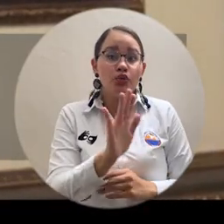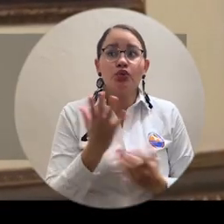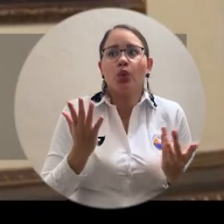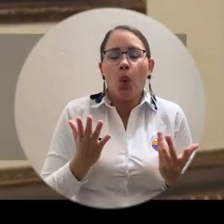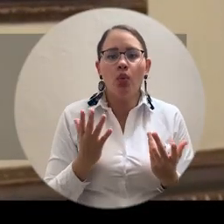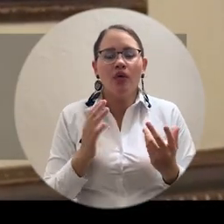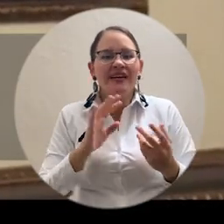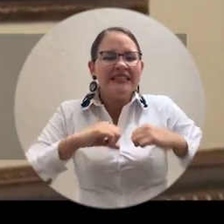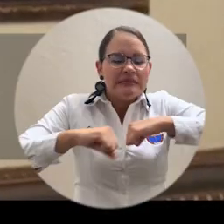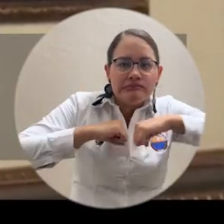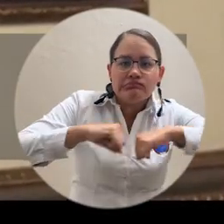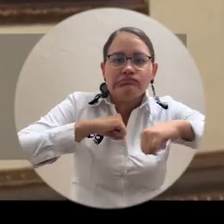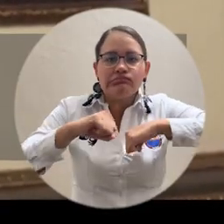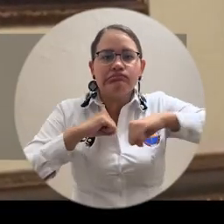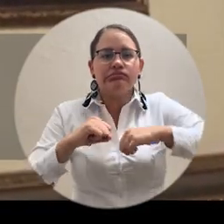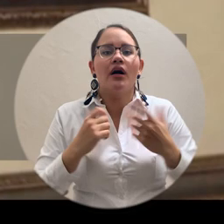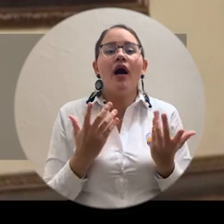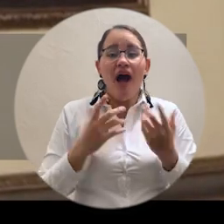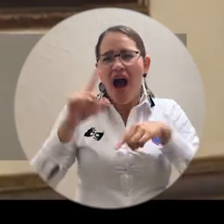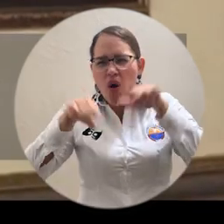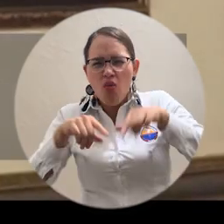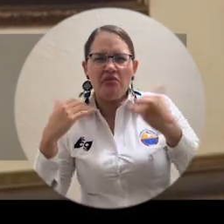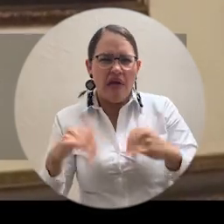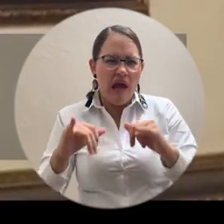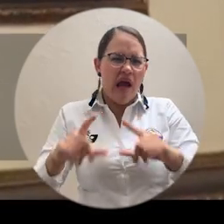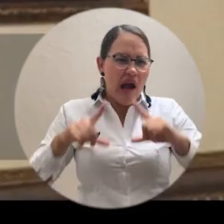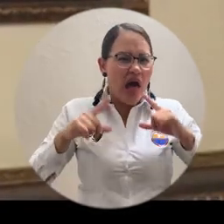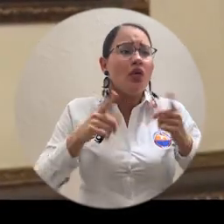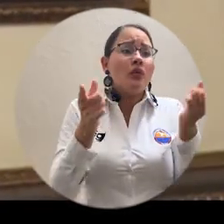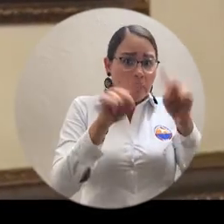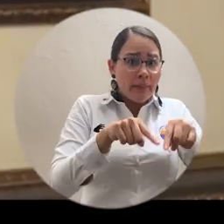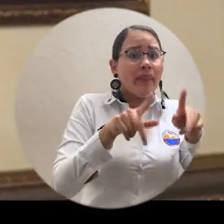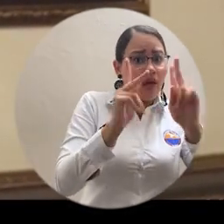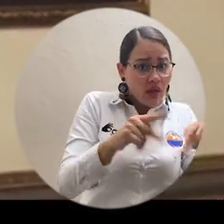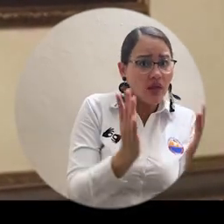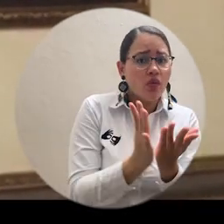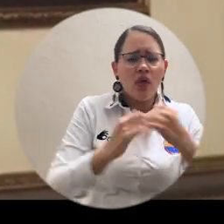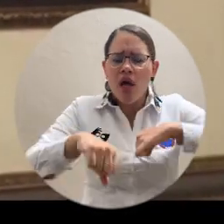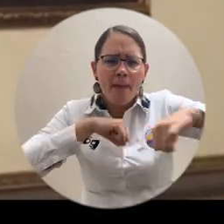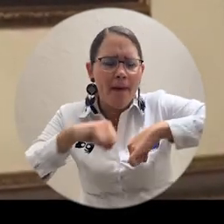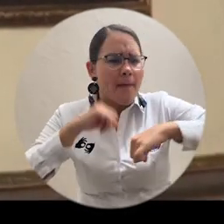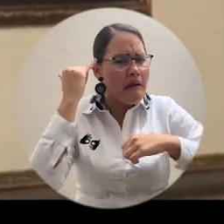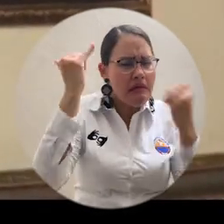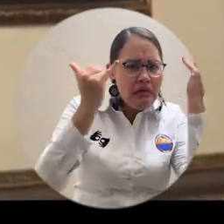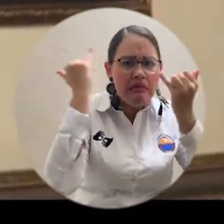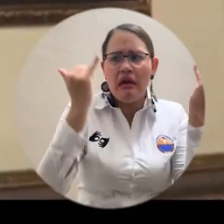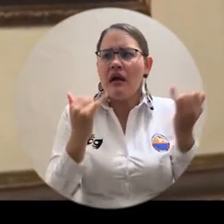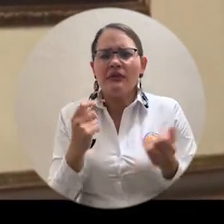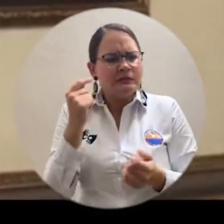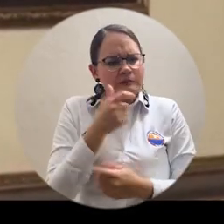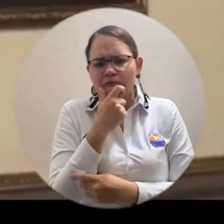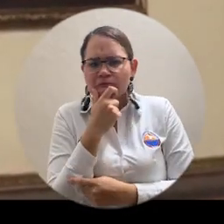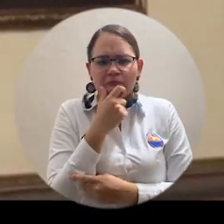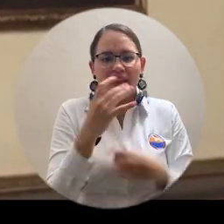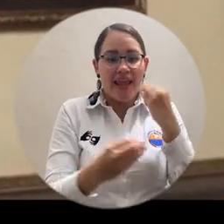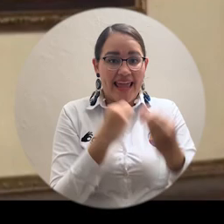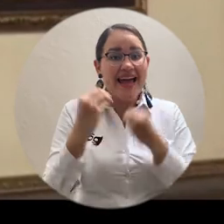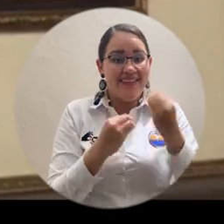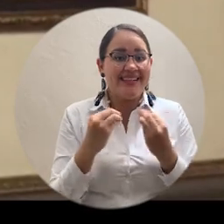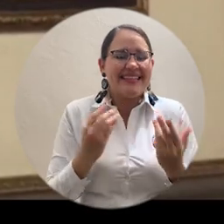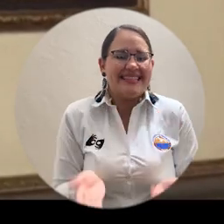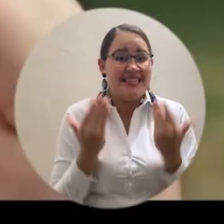público de graduados y de estudiantes del programa de negocios internacionales. En términos generales, nos